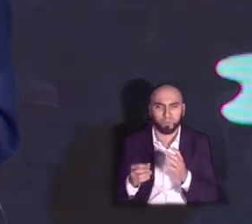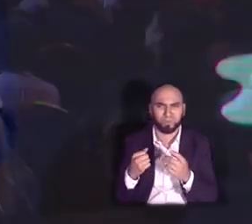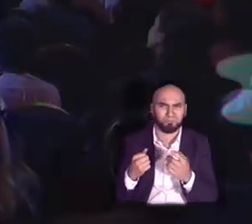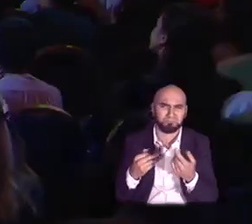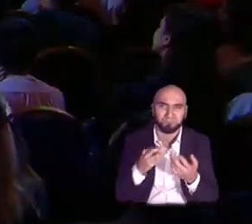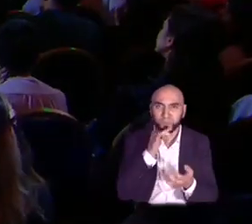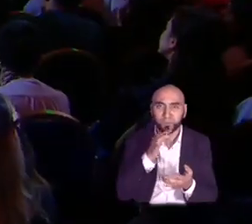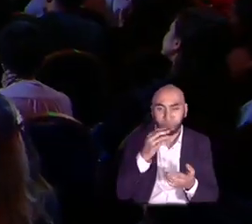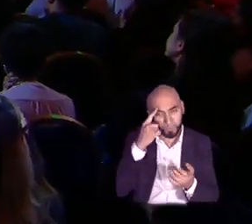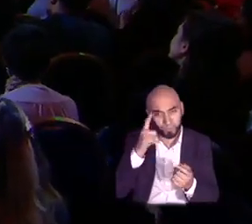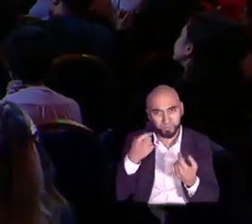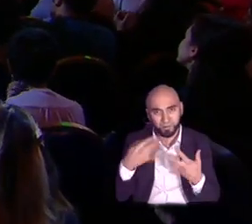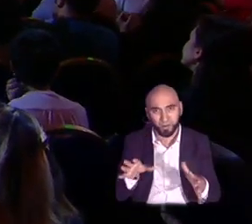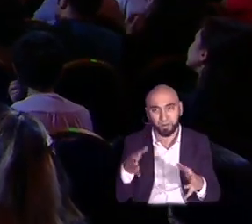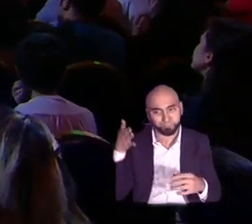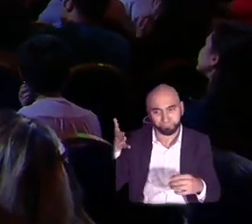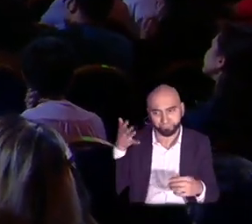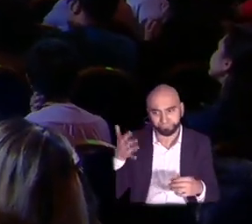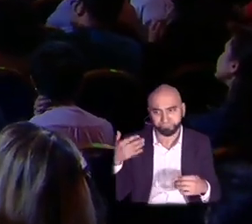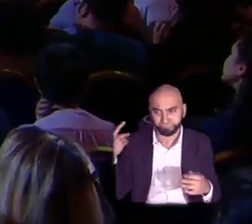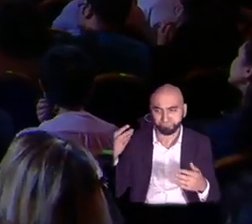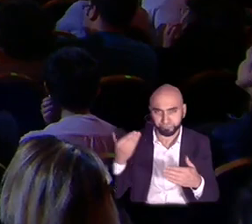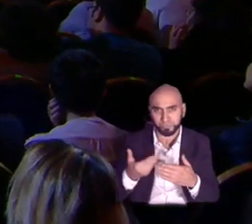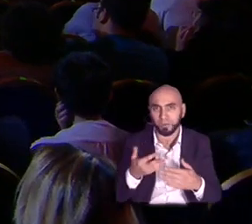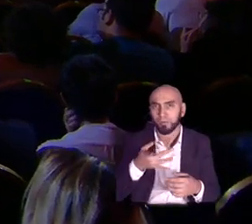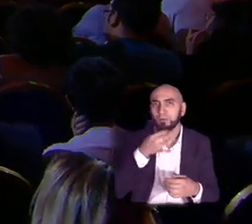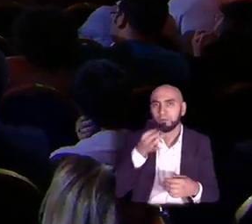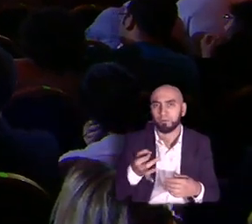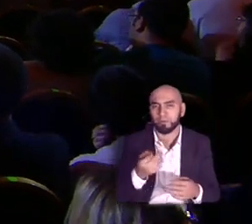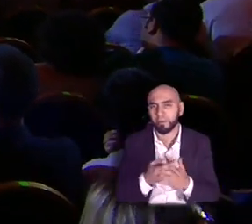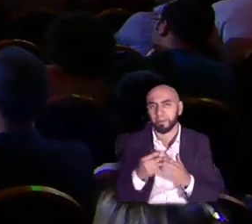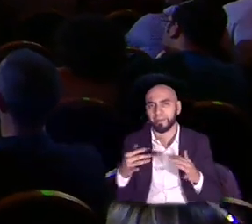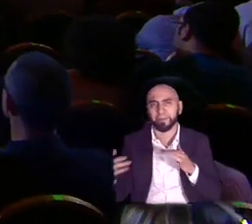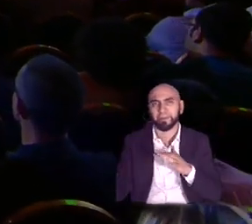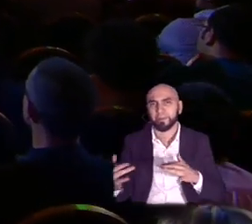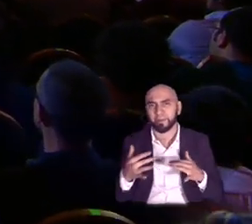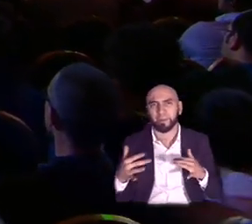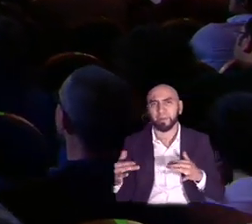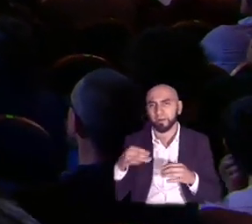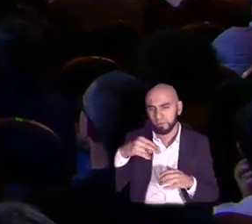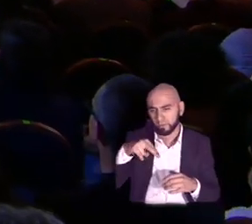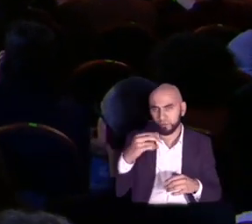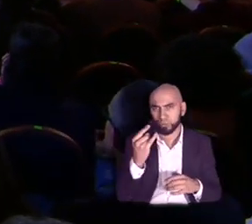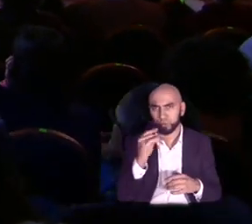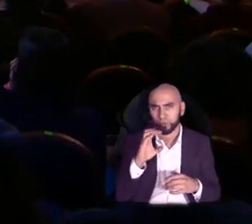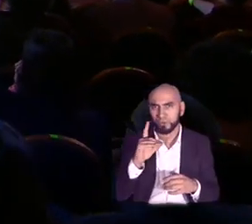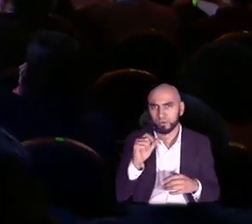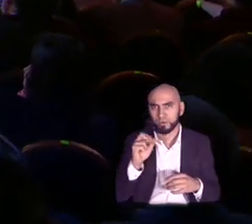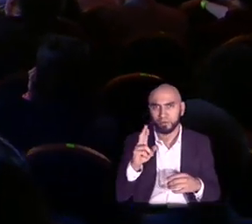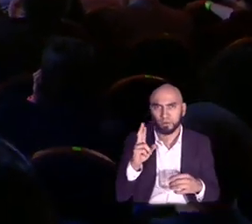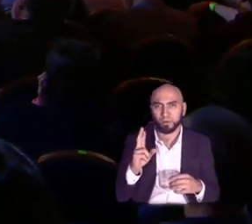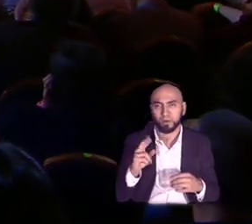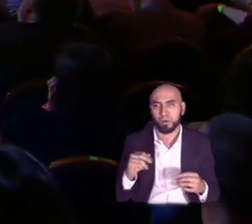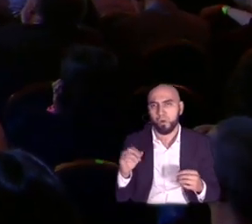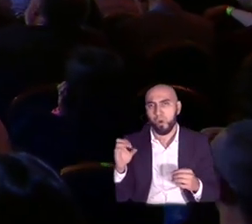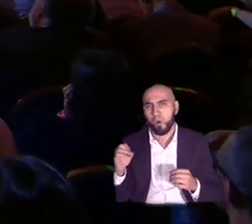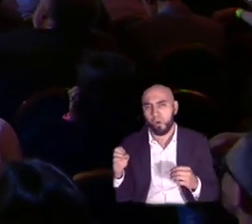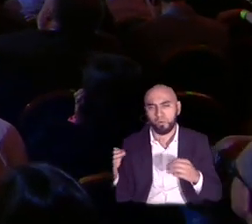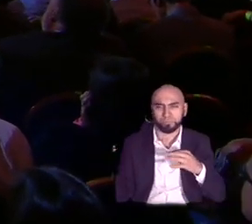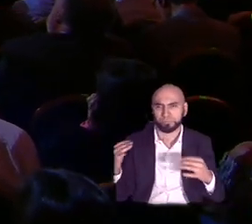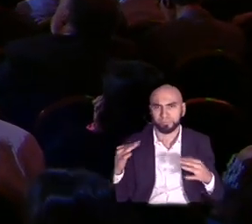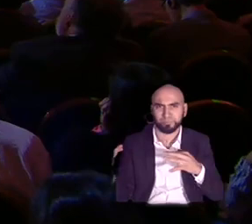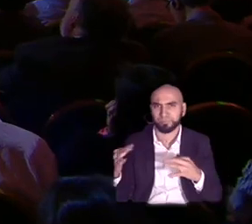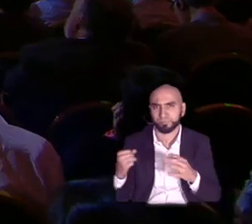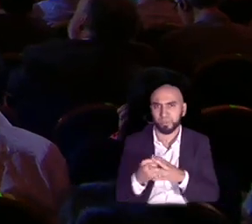nuestra conferencia también, guerras nucleares, las armas biológicas que podrían salir de control o quizás entrar en las manos